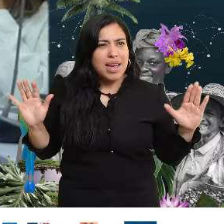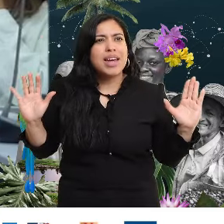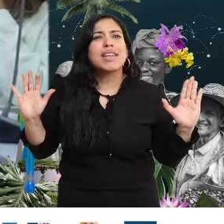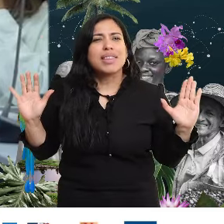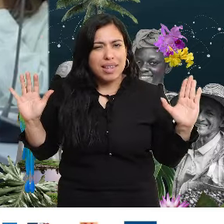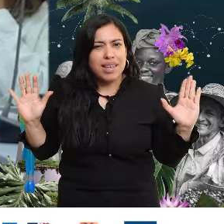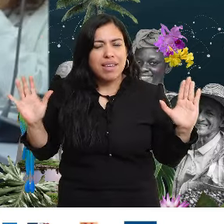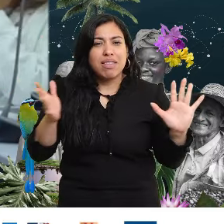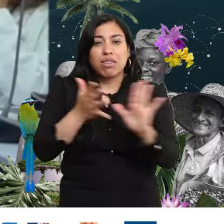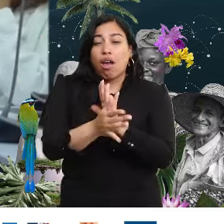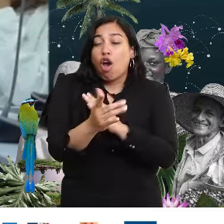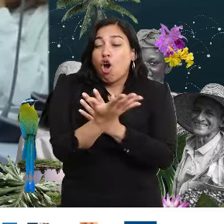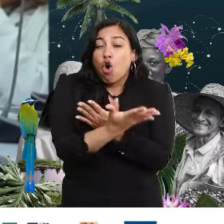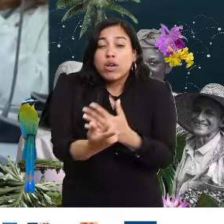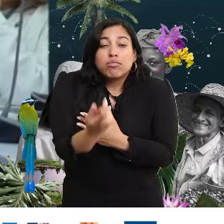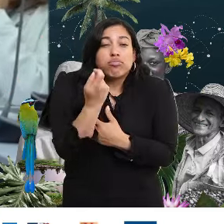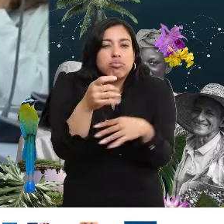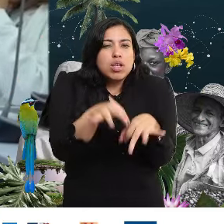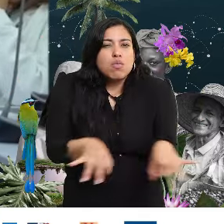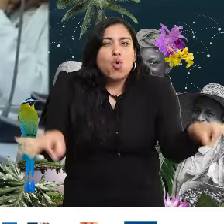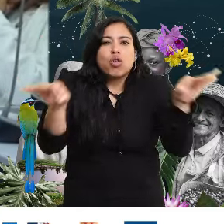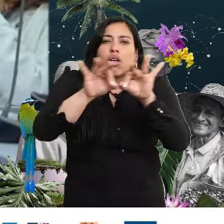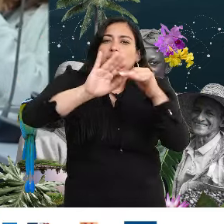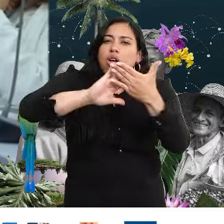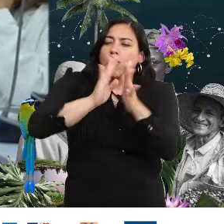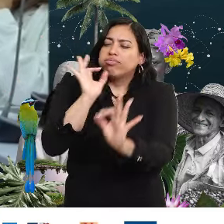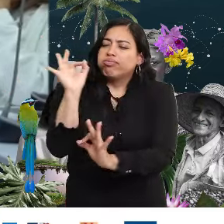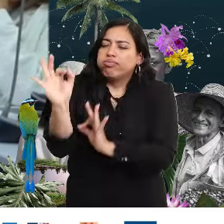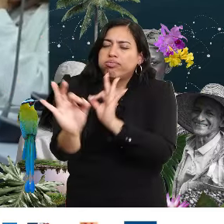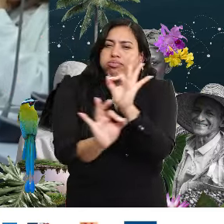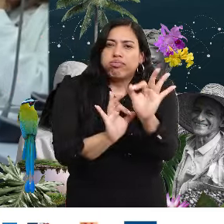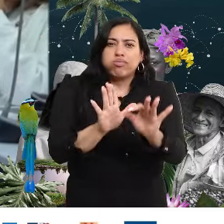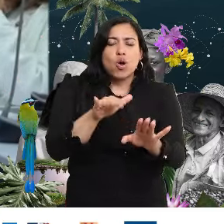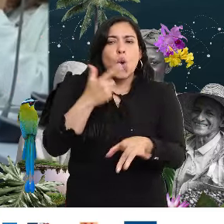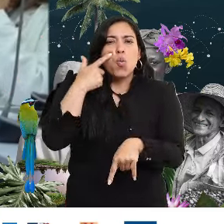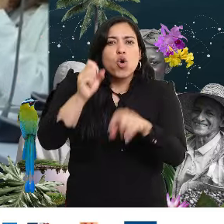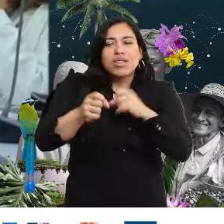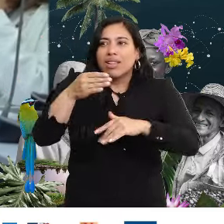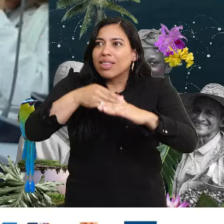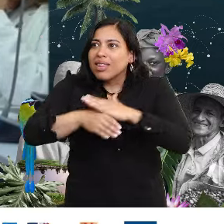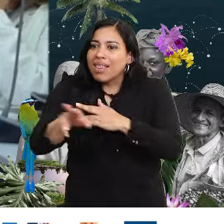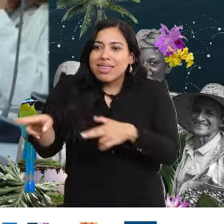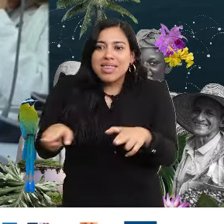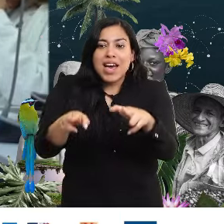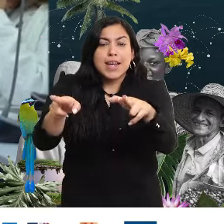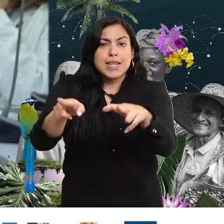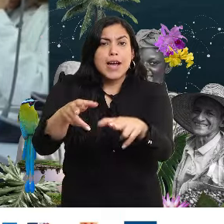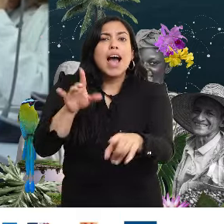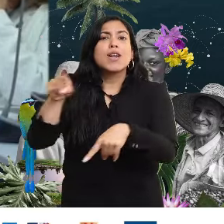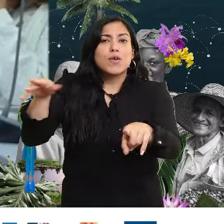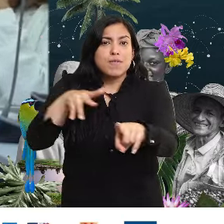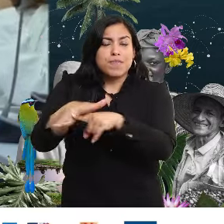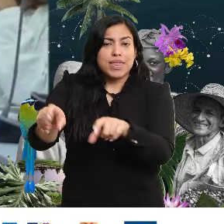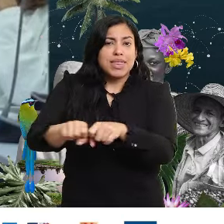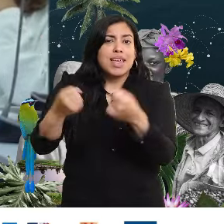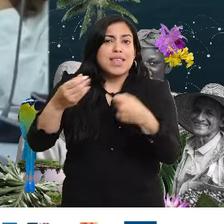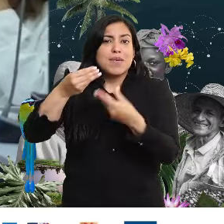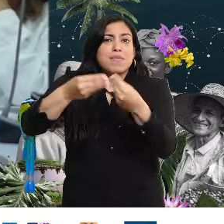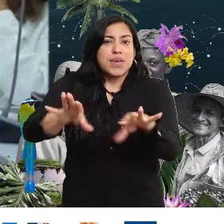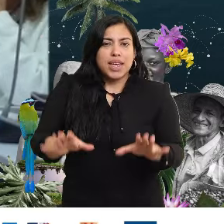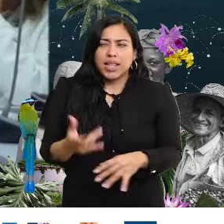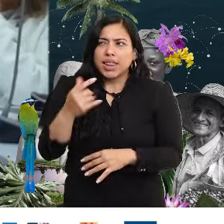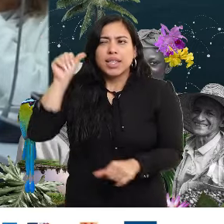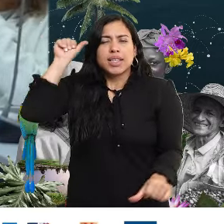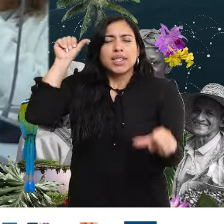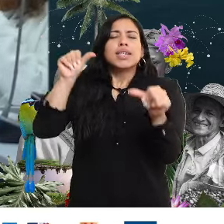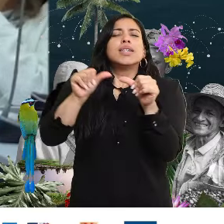pérdidas de lo más preciado de una comunidad, su posibilidad de acceder al río. Te tengo muy viva